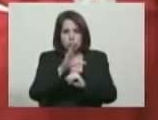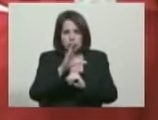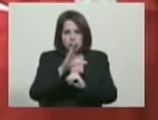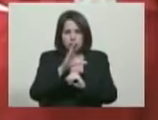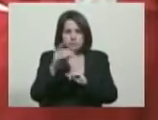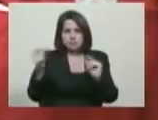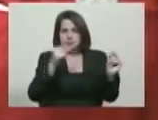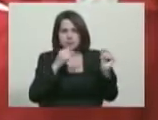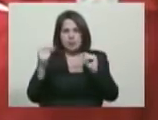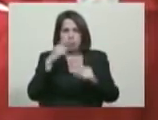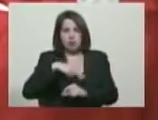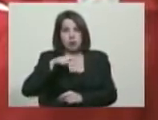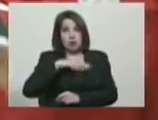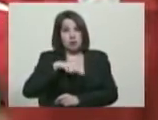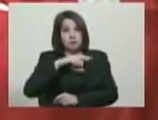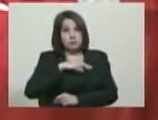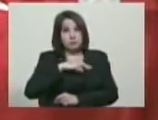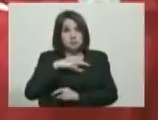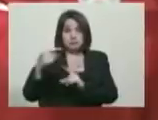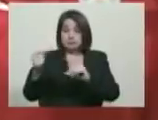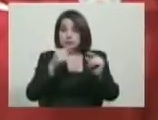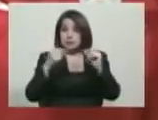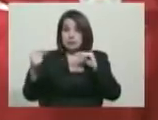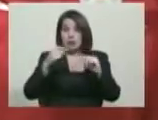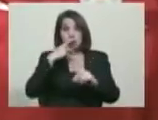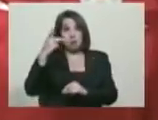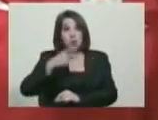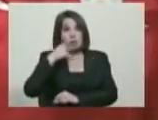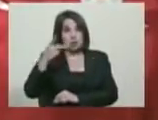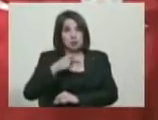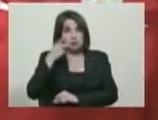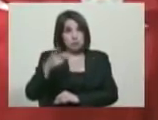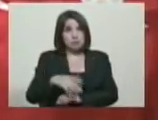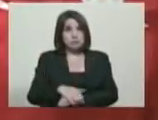religiones, diálogo político.